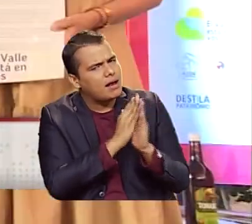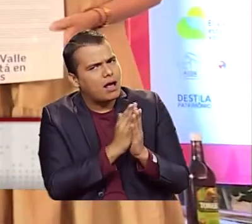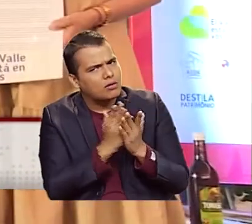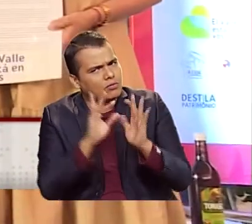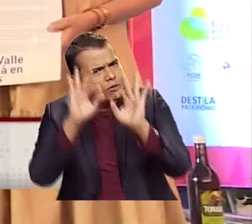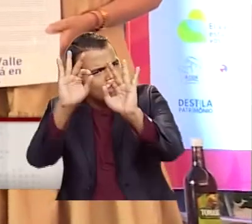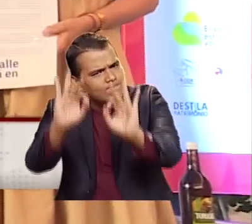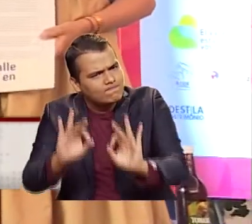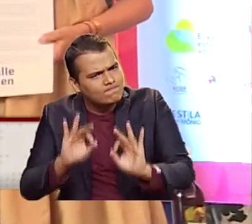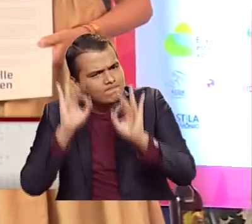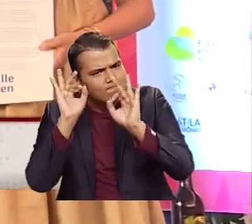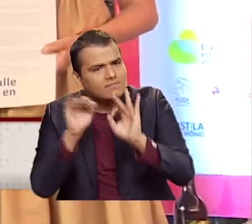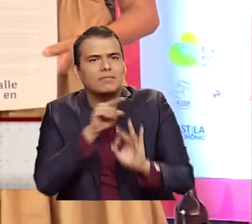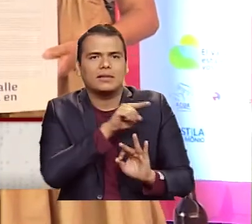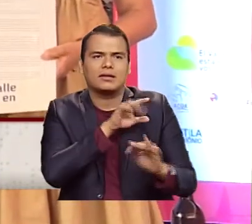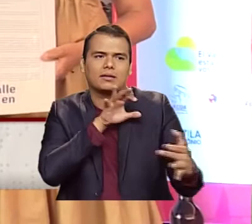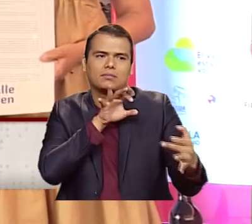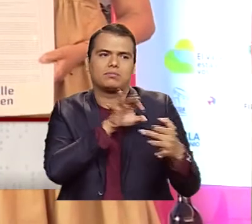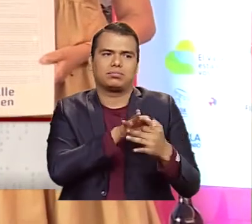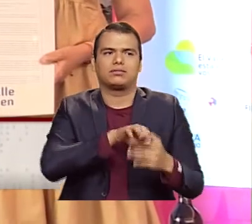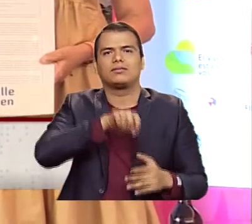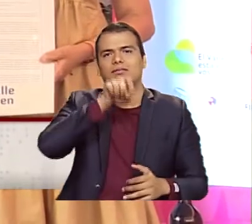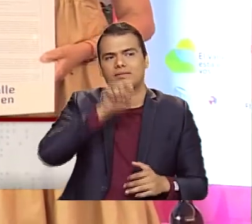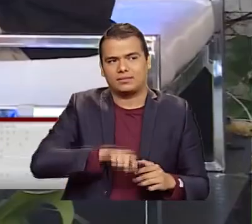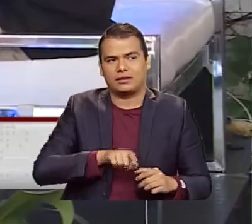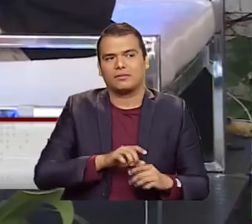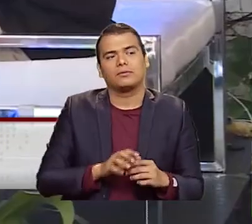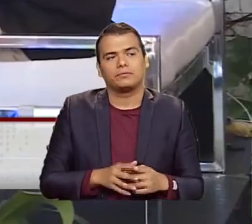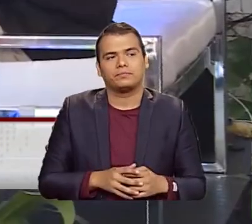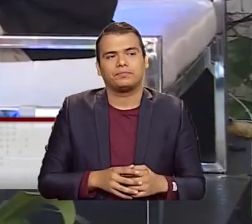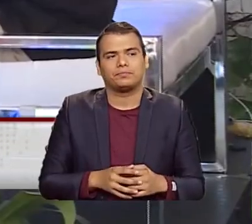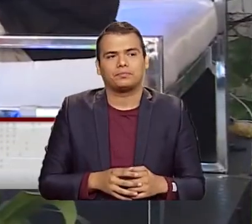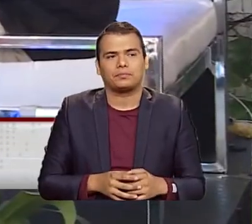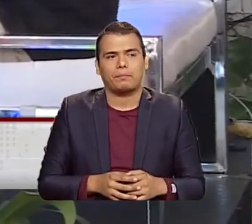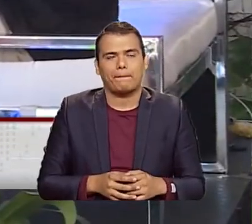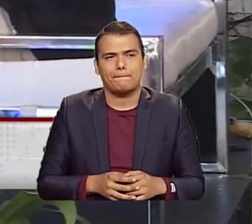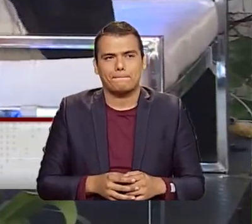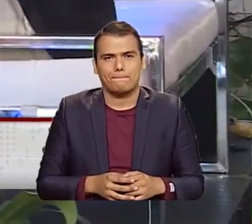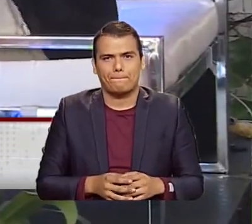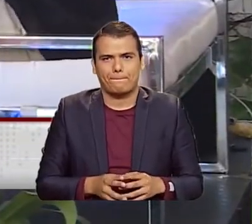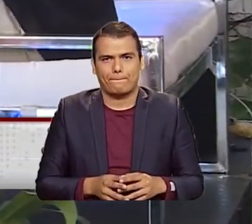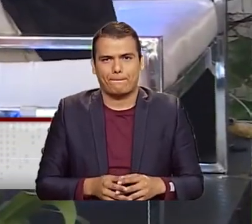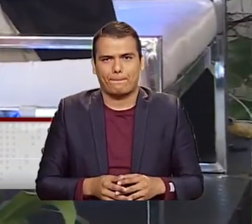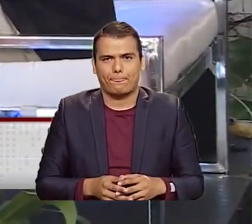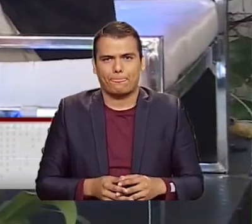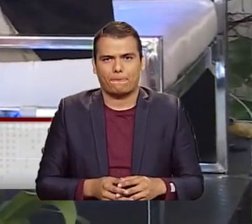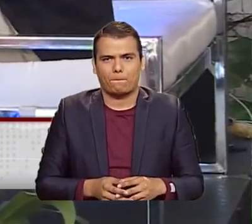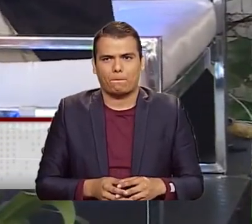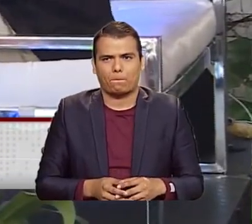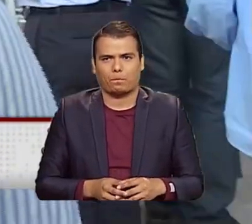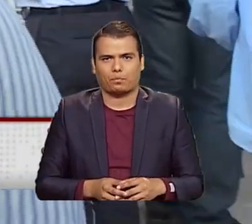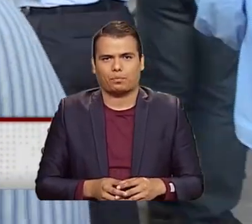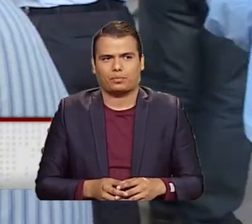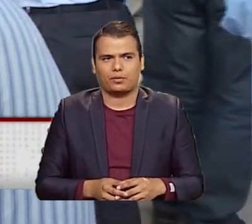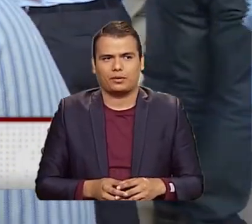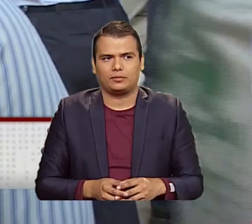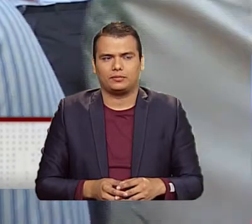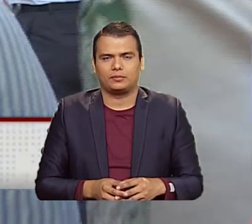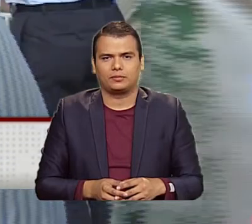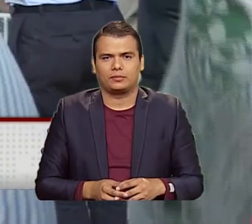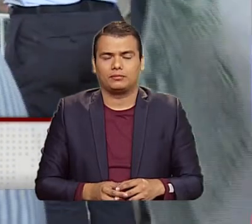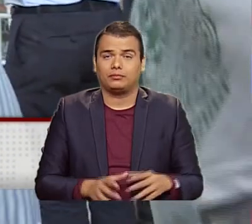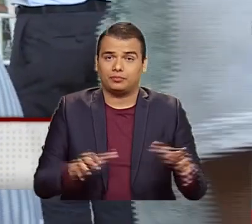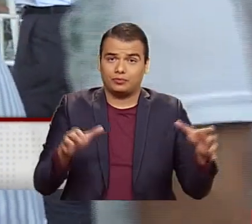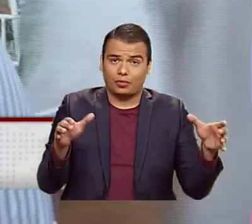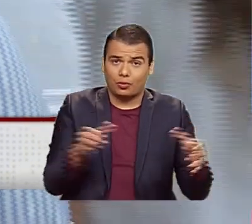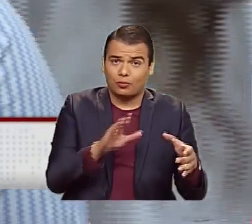para validar el proceso que se adelanta durante la elaboración del biche y dar mayor celeridad al trámite de registro. Con los mismos